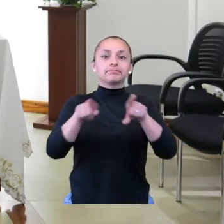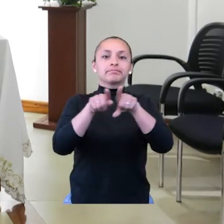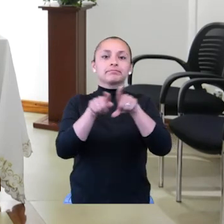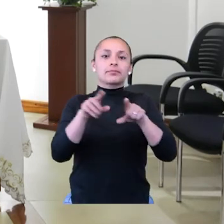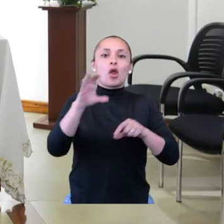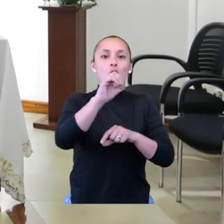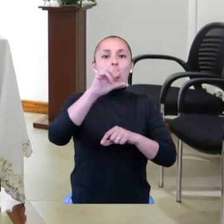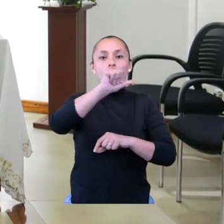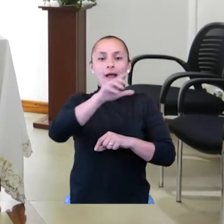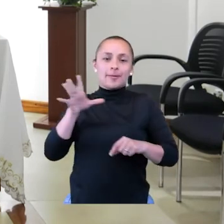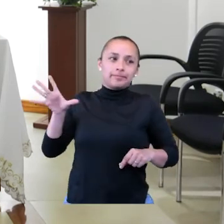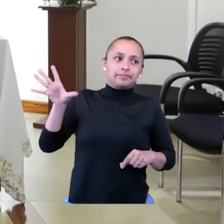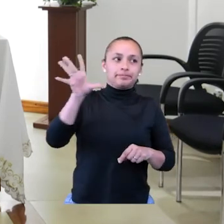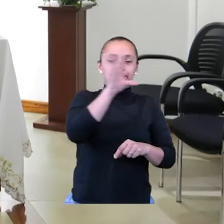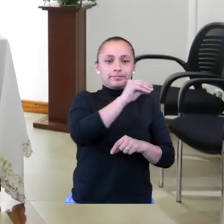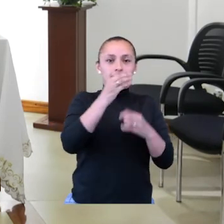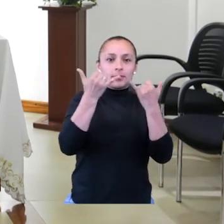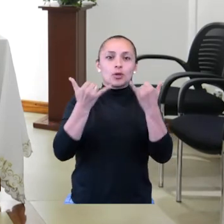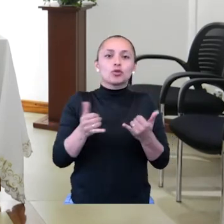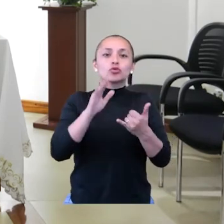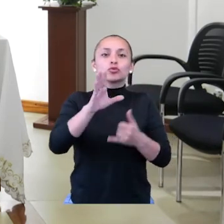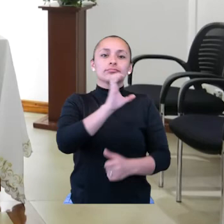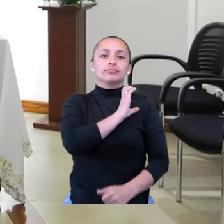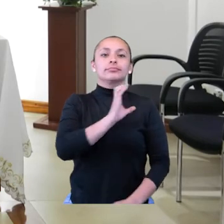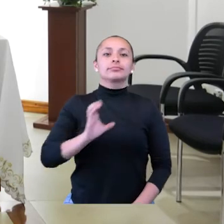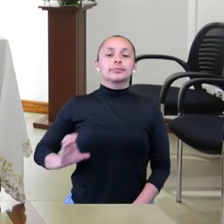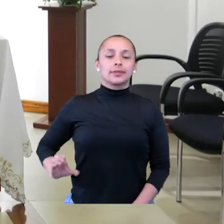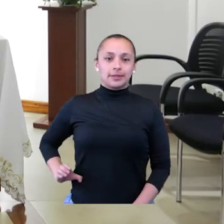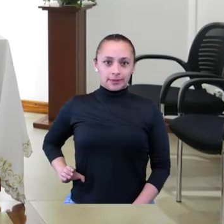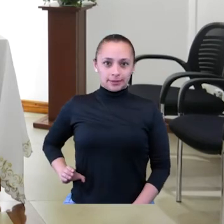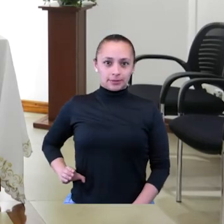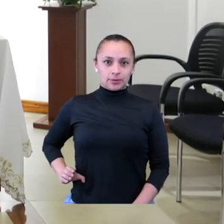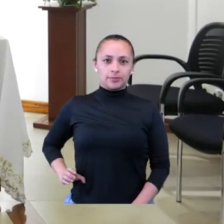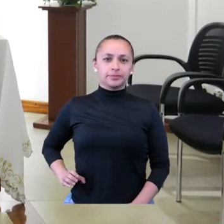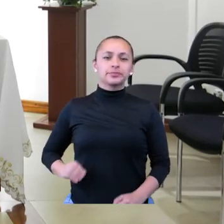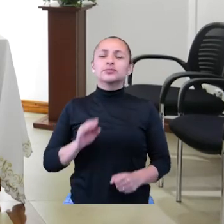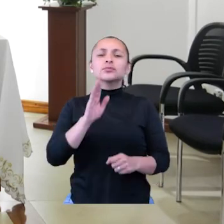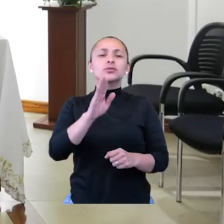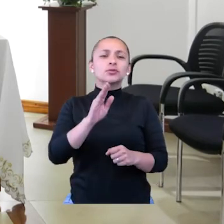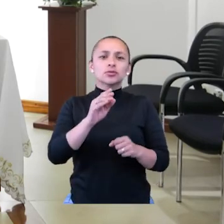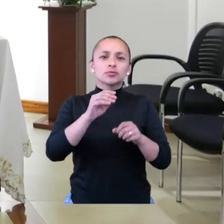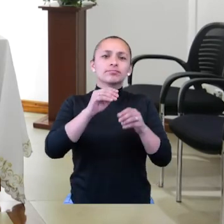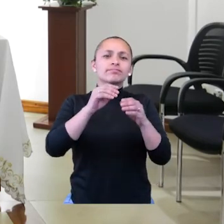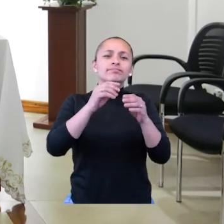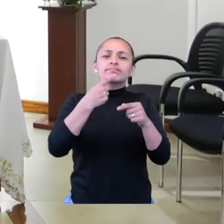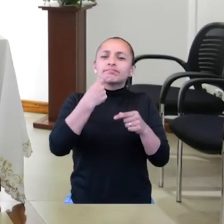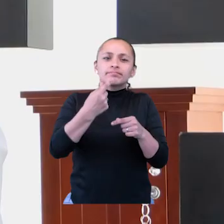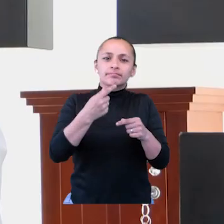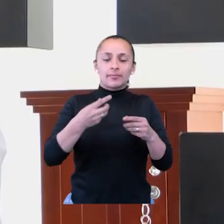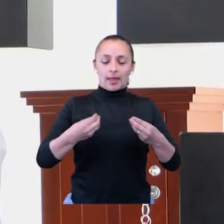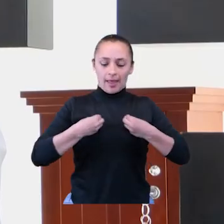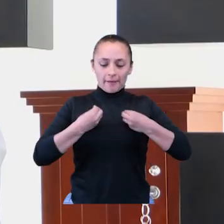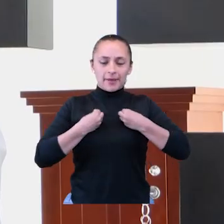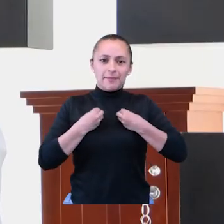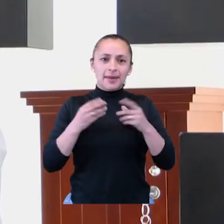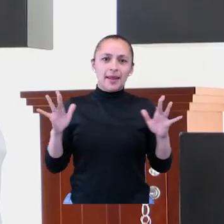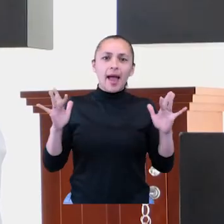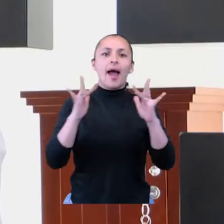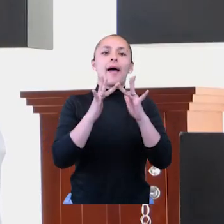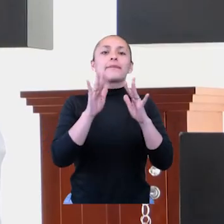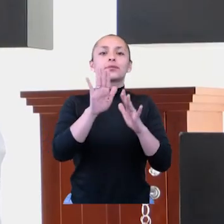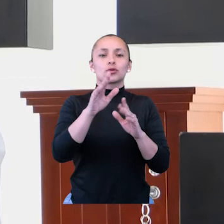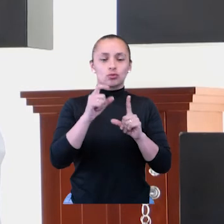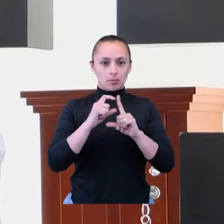hermanos y hermanas este es cristo aquel que nos invita a vivir según su